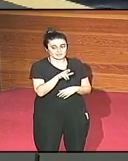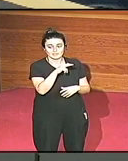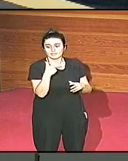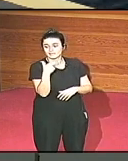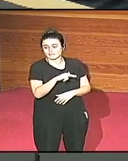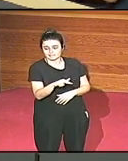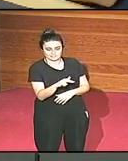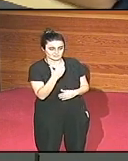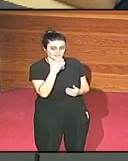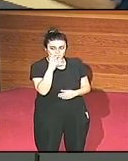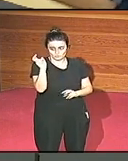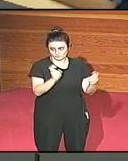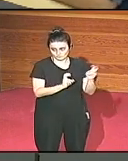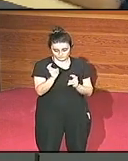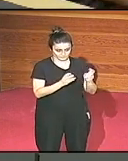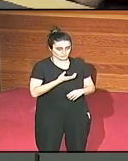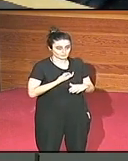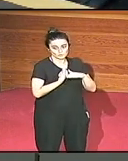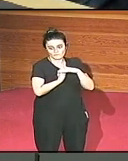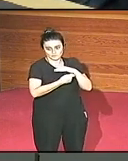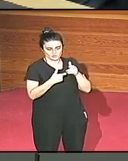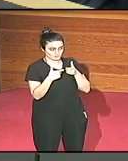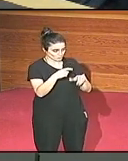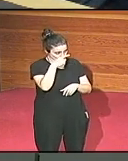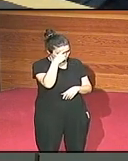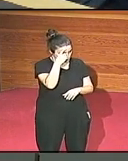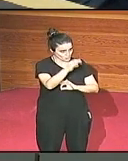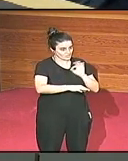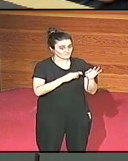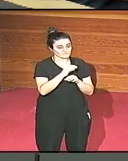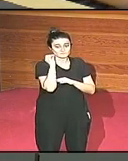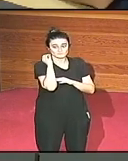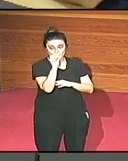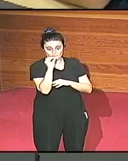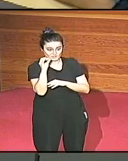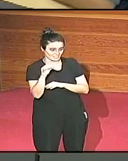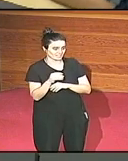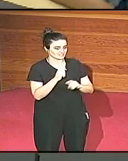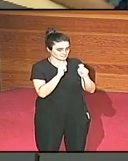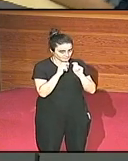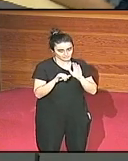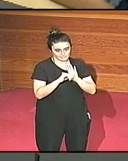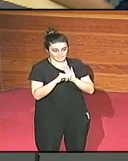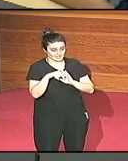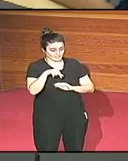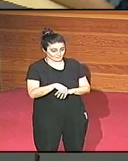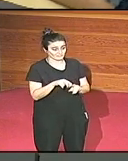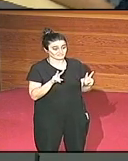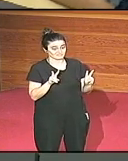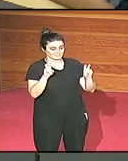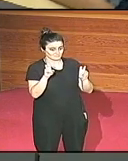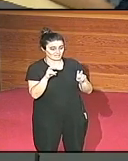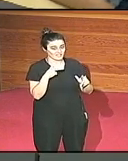del Ayuntamiento de Vitoria-Gasteiz continúan hoy con la conferencia de Finlandia, Ciudad Juárez, Nuevas Formas de Cubrir Internacional, que se hará en